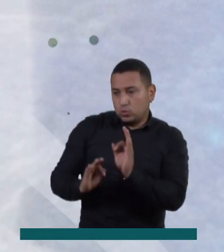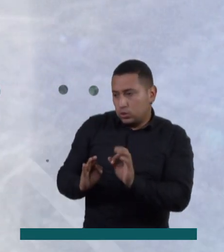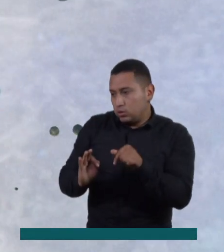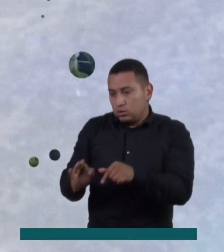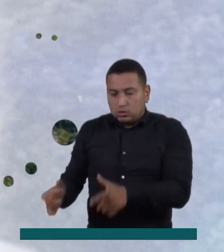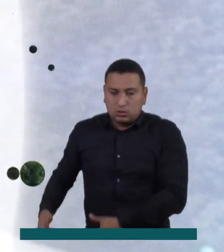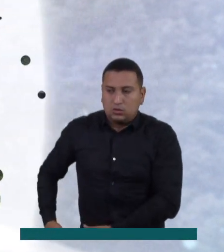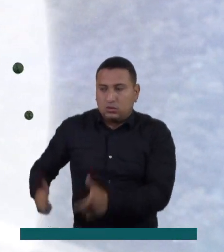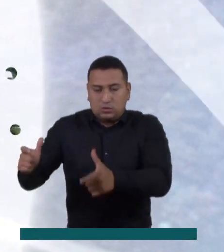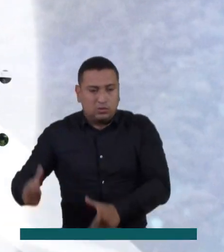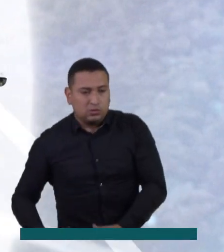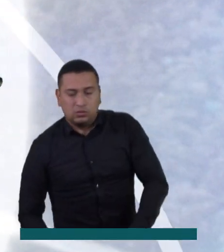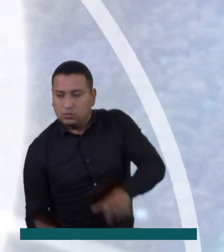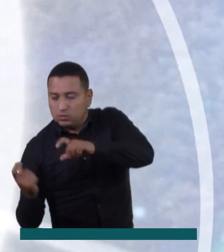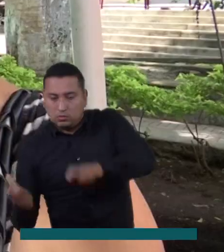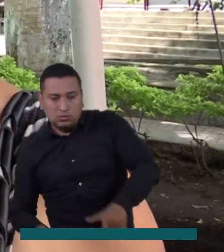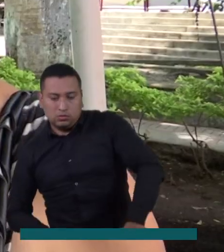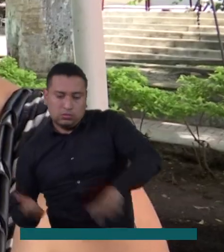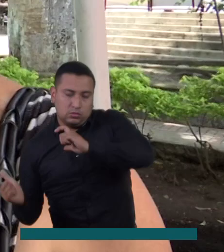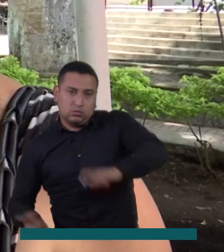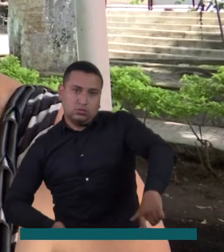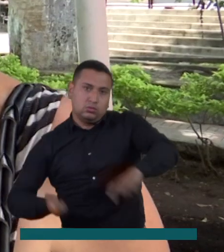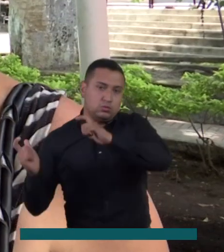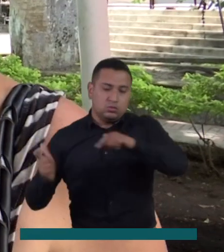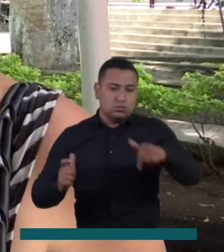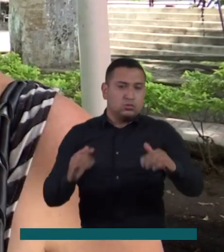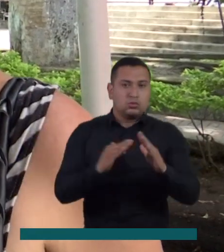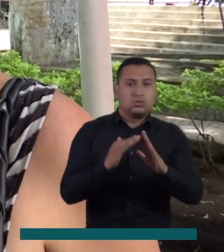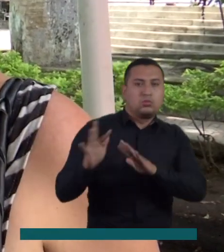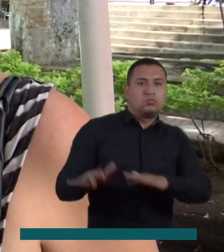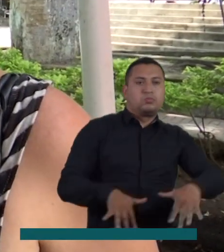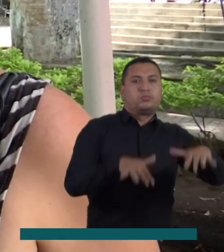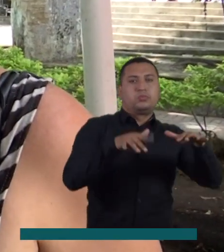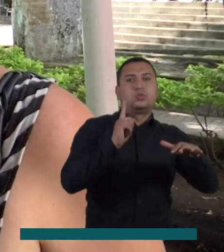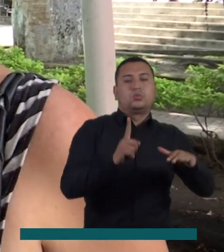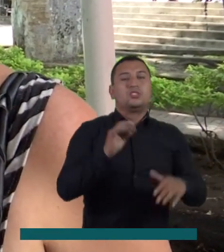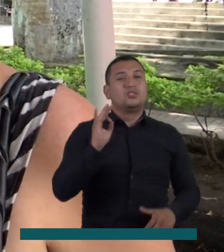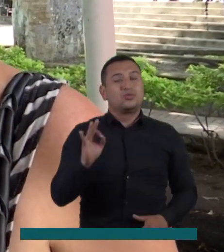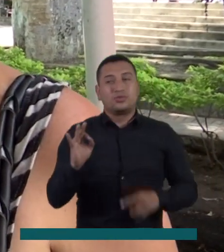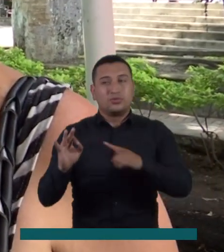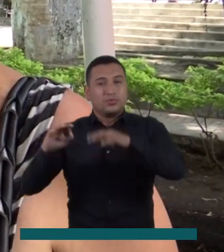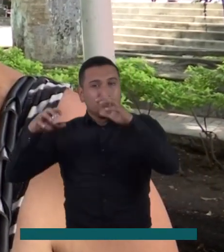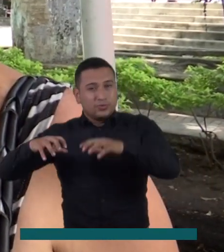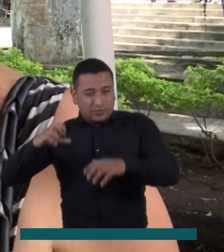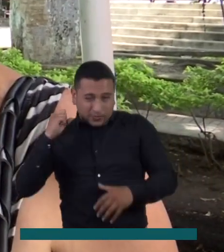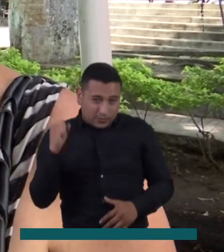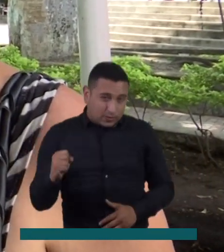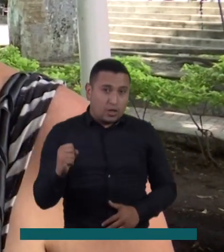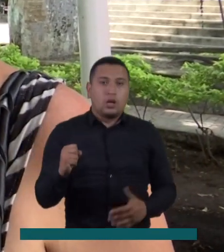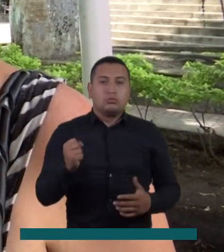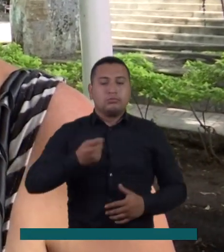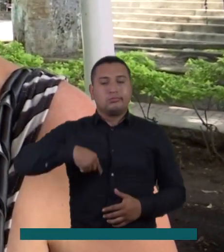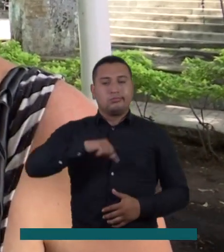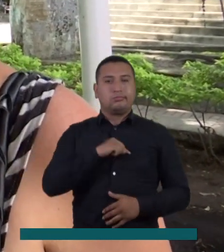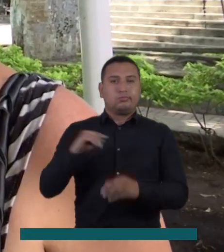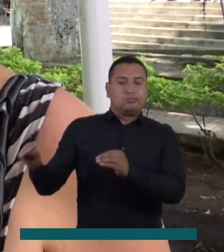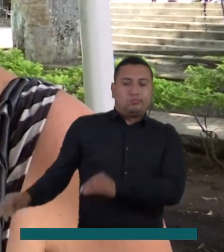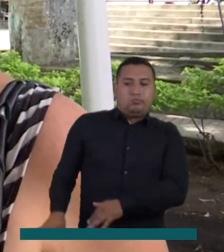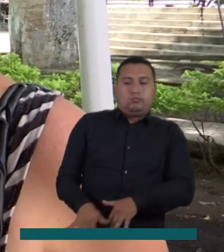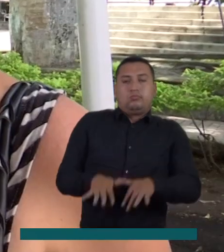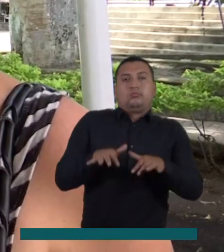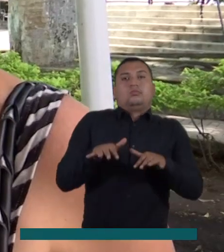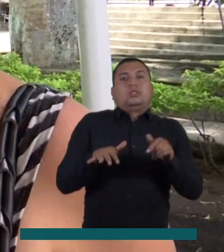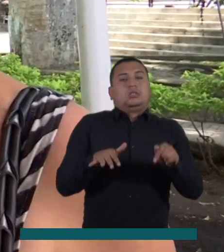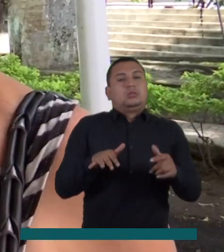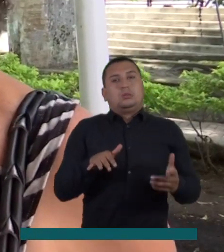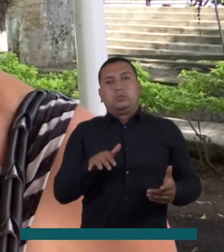baldes el agua que inunda sus hogares. Y nos inundamos siempre que llueve bastante, nos inundamos las casitas,